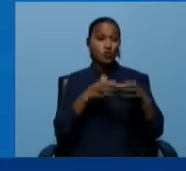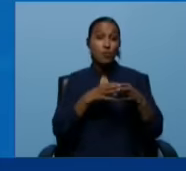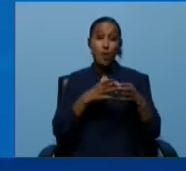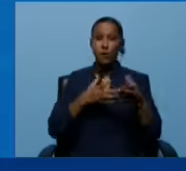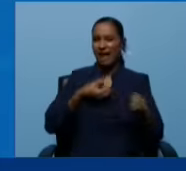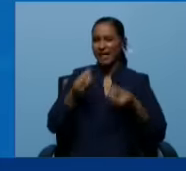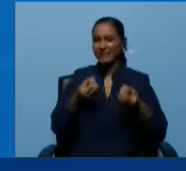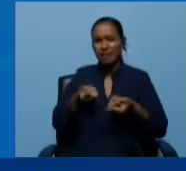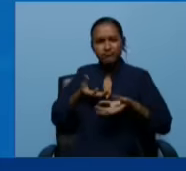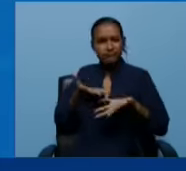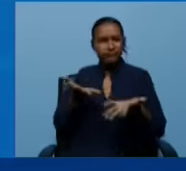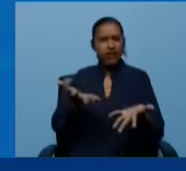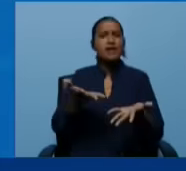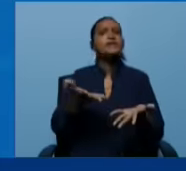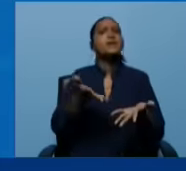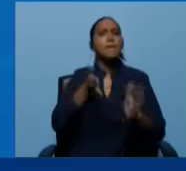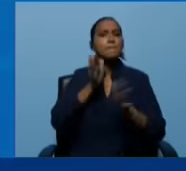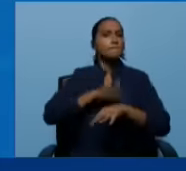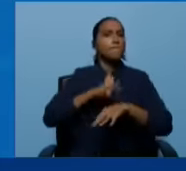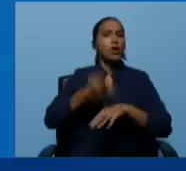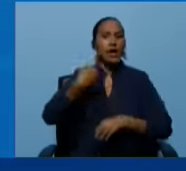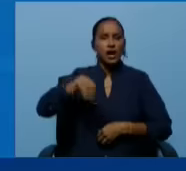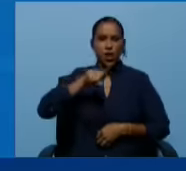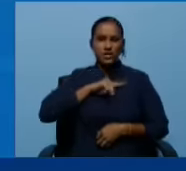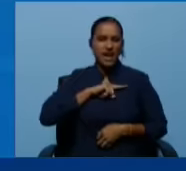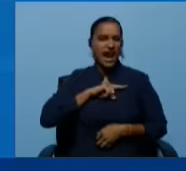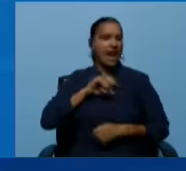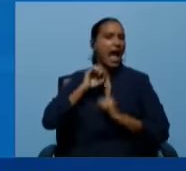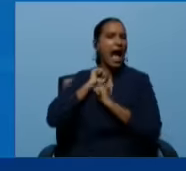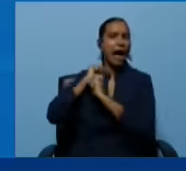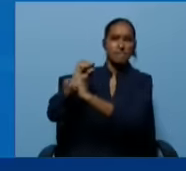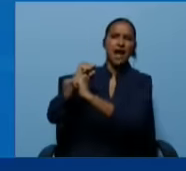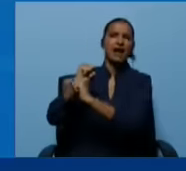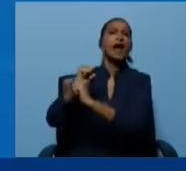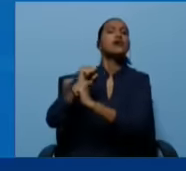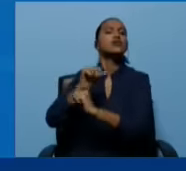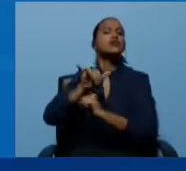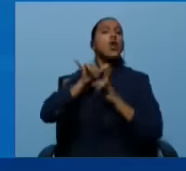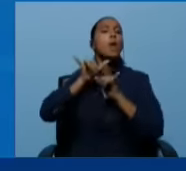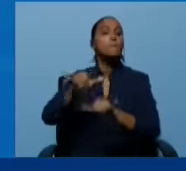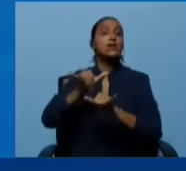Porque quienes nos quieren esclavos y nos quieren recolonizar son los mismos herederos